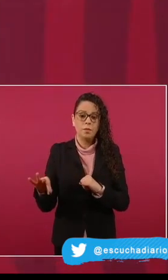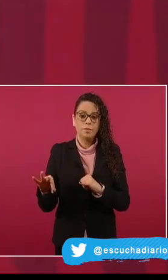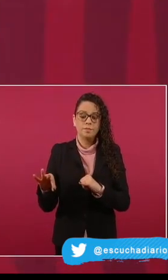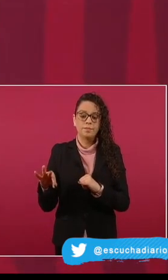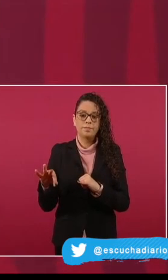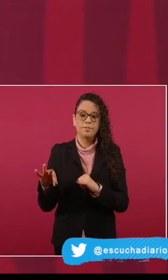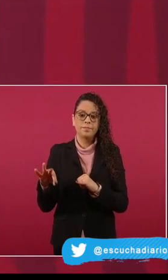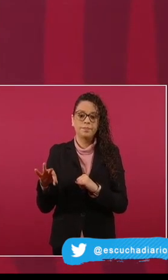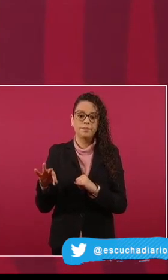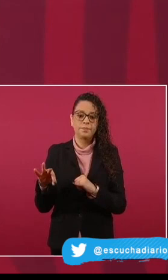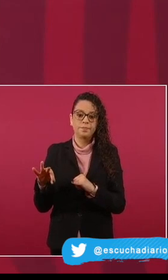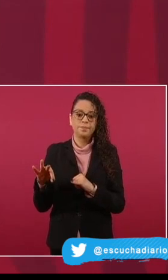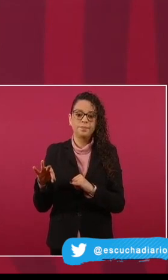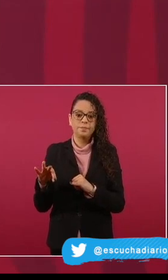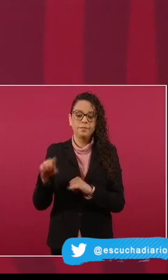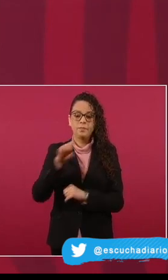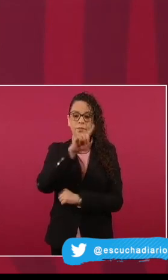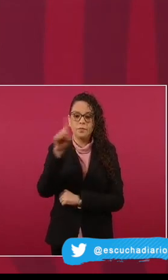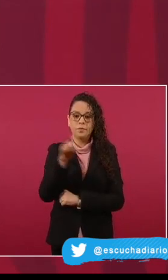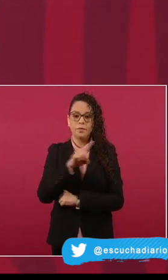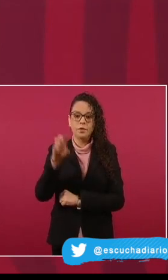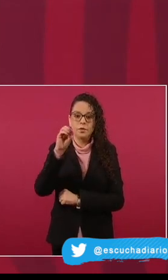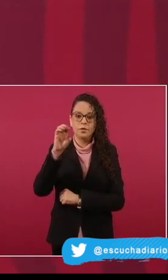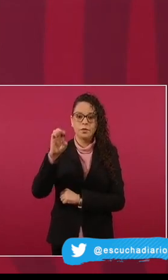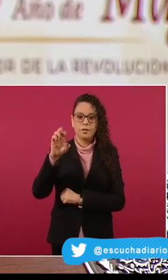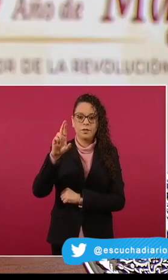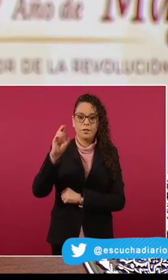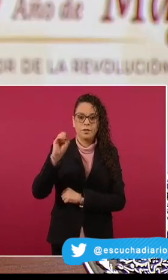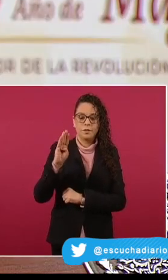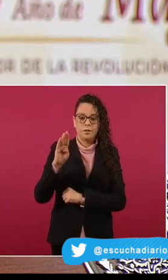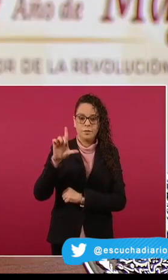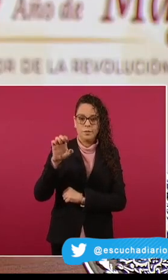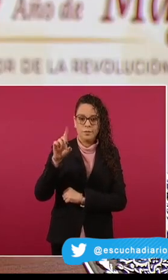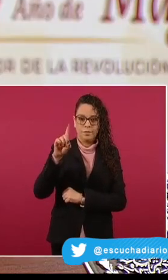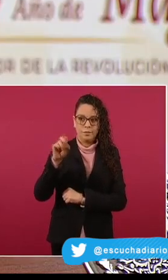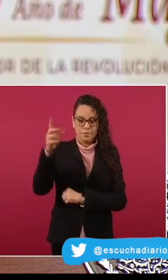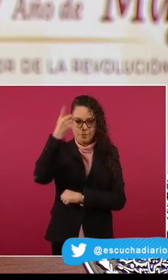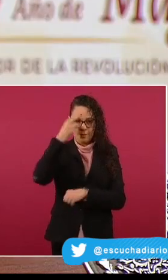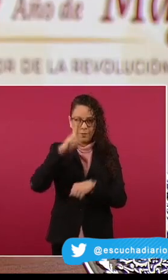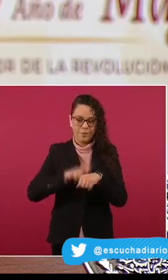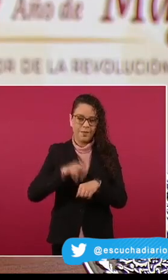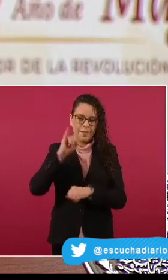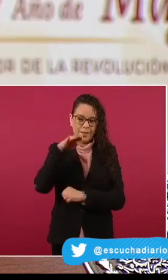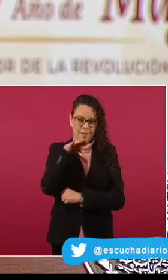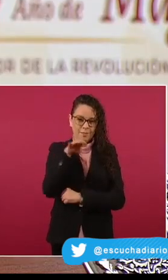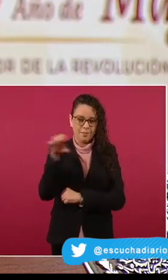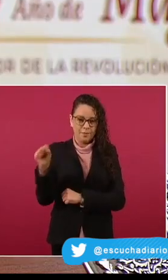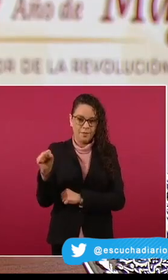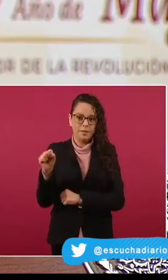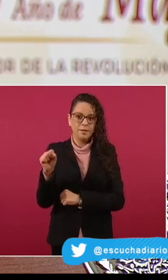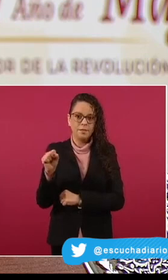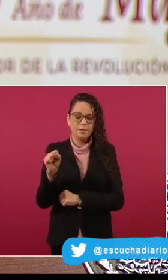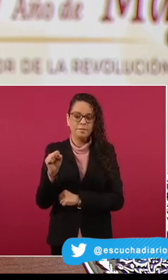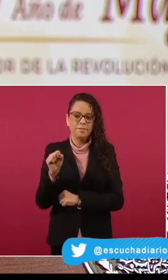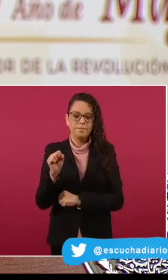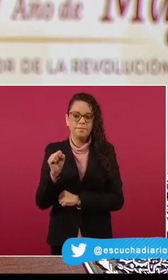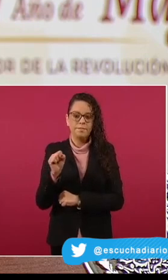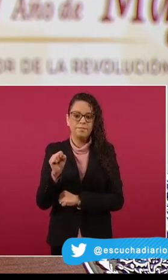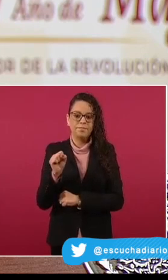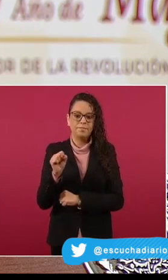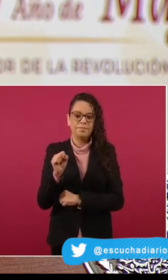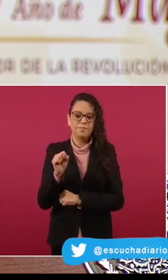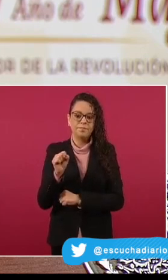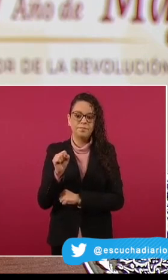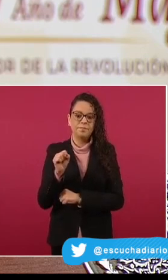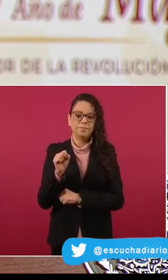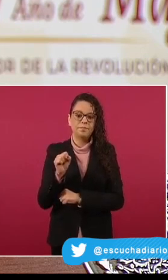Sobre el Tren Maya, el presidente confirma que en julio de 2023 comenzarán las pruebas en los tramos eléctricos que pasan por Mérida,